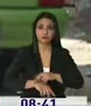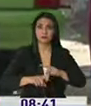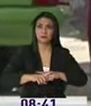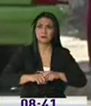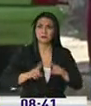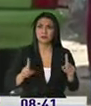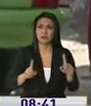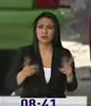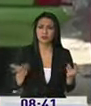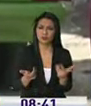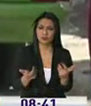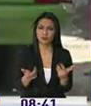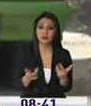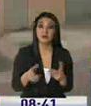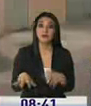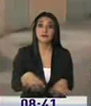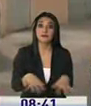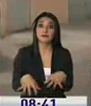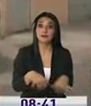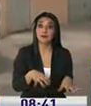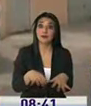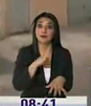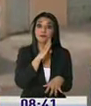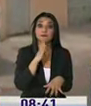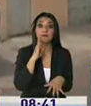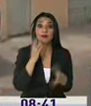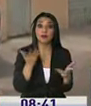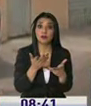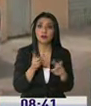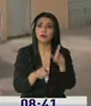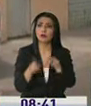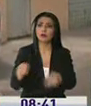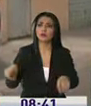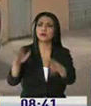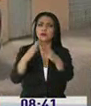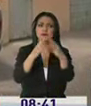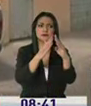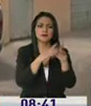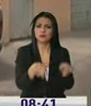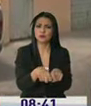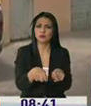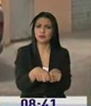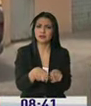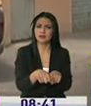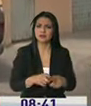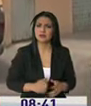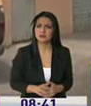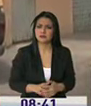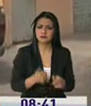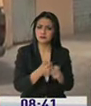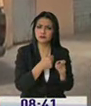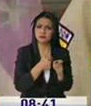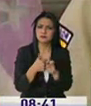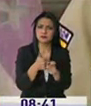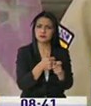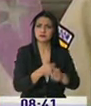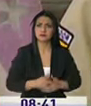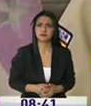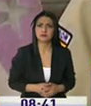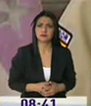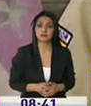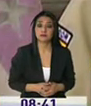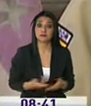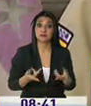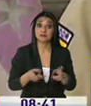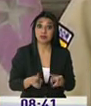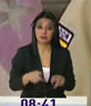impactante del caso es que esa actividad se estaría tomando algunas viviendas cercanas. Entre otras